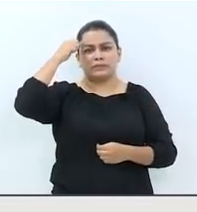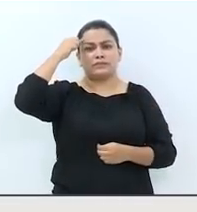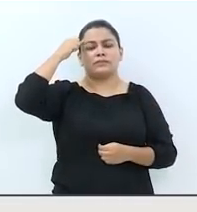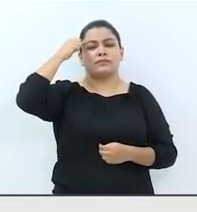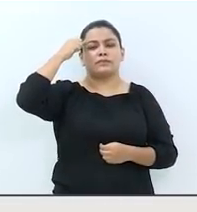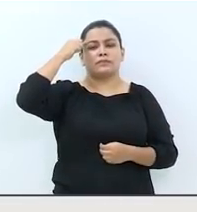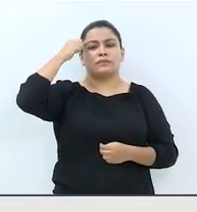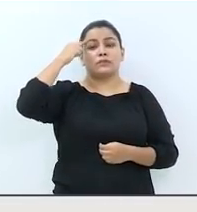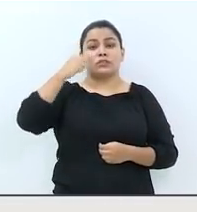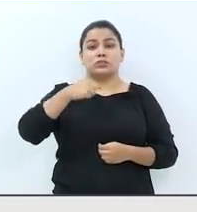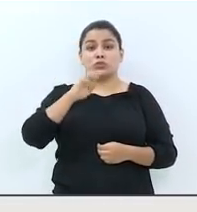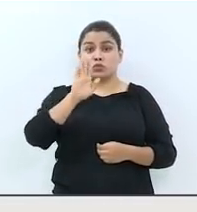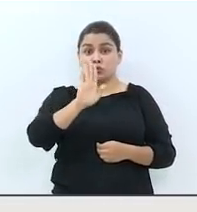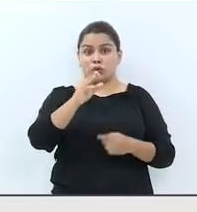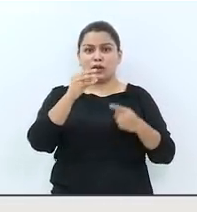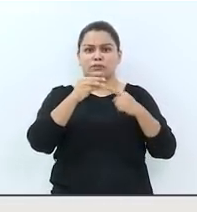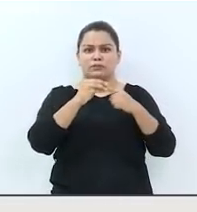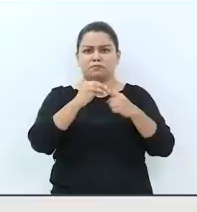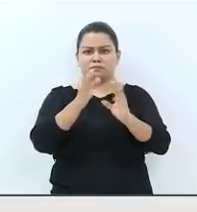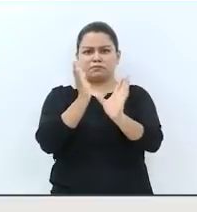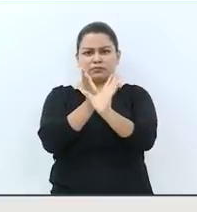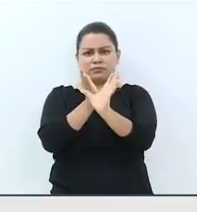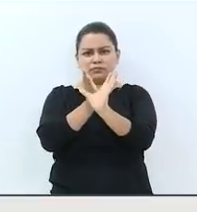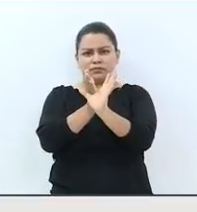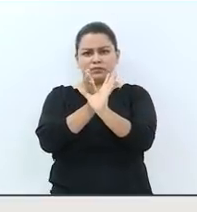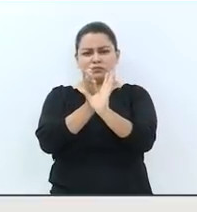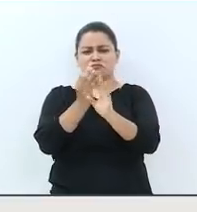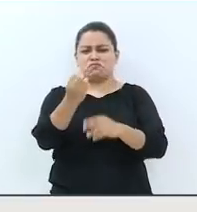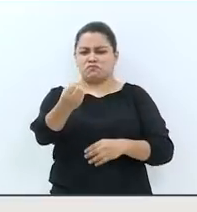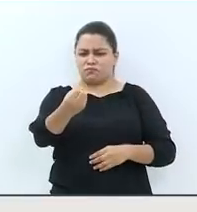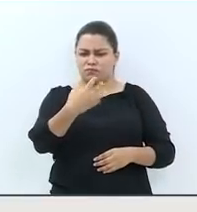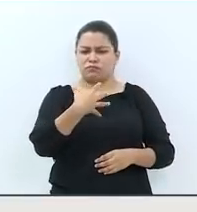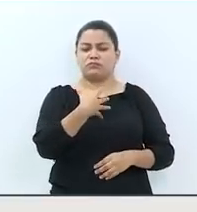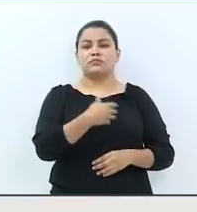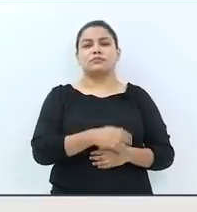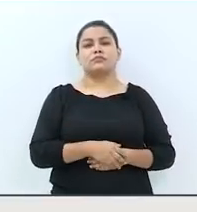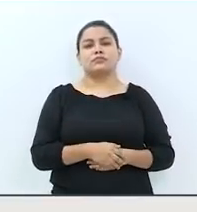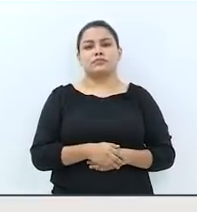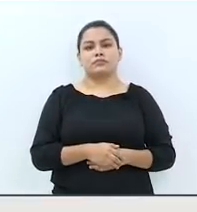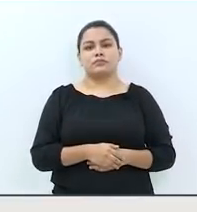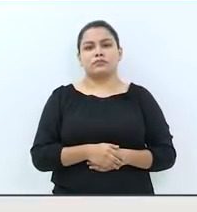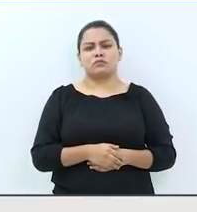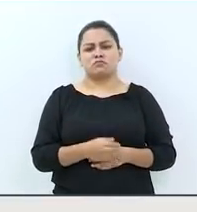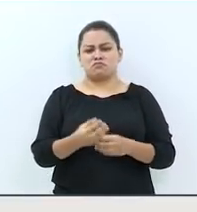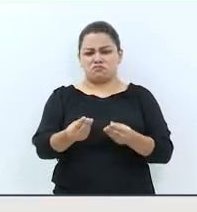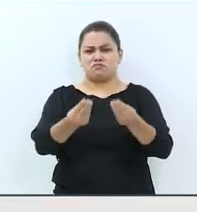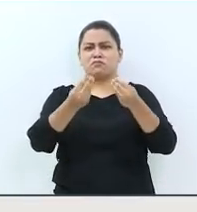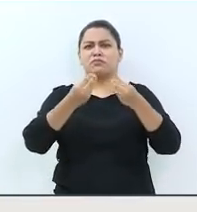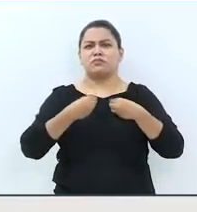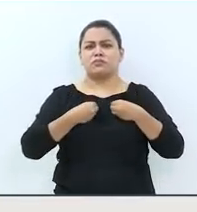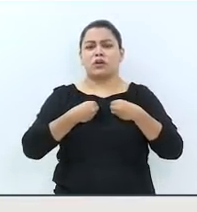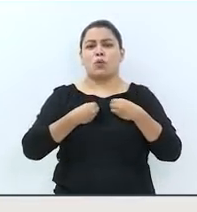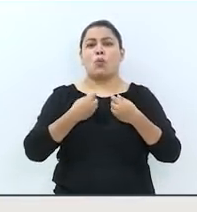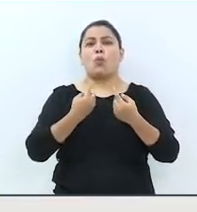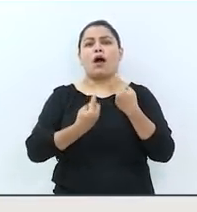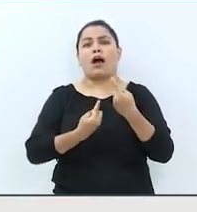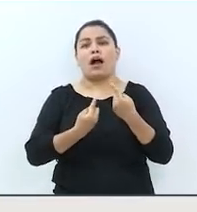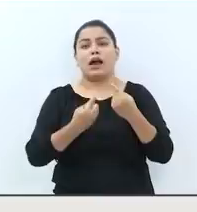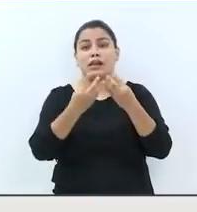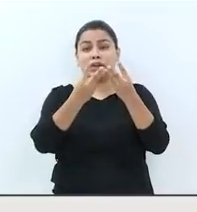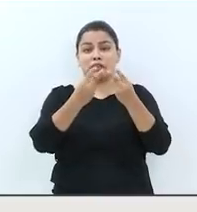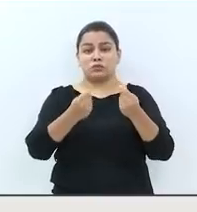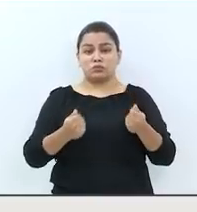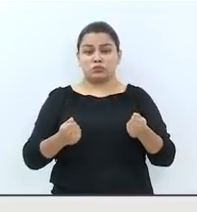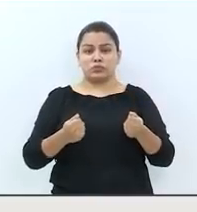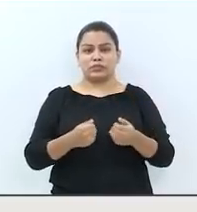Elsa, desde su especialidad, desde la psicología, nos podría platicar un poquito más. Elsa, ofrecer respuestas constructivas, ¿cómo